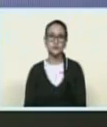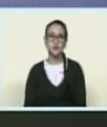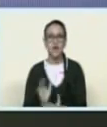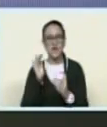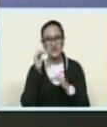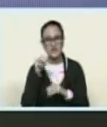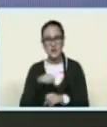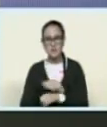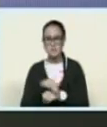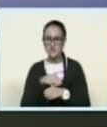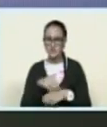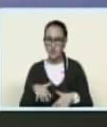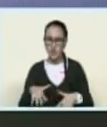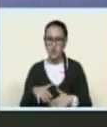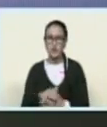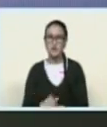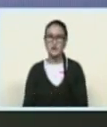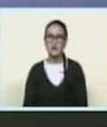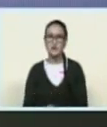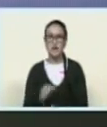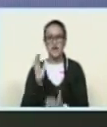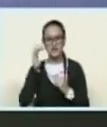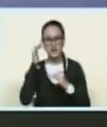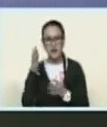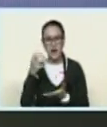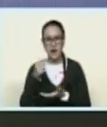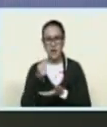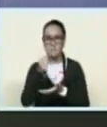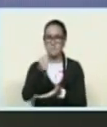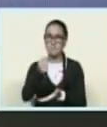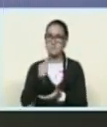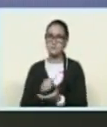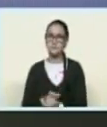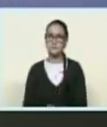para atender las misiones, para atender los CLAP.